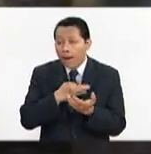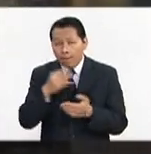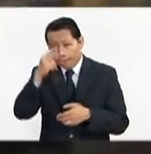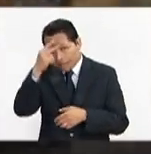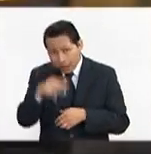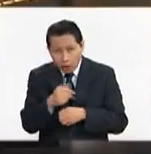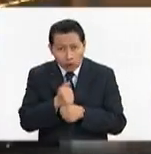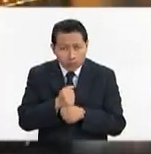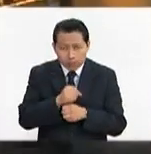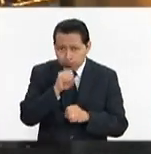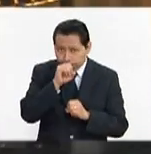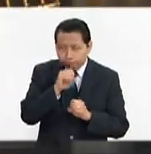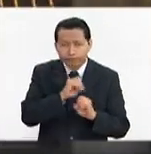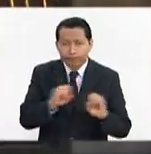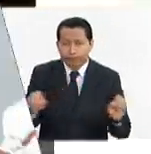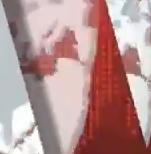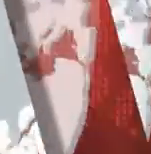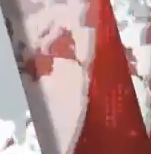esta masacre.